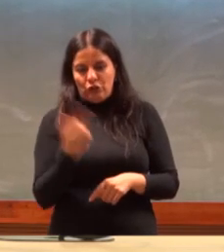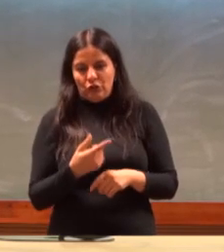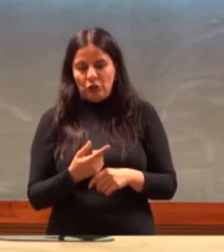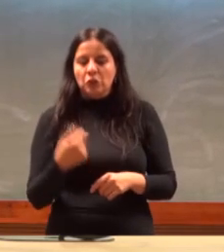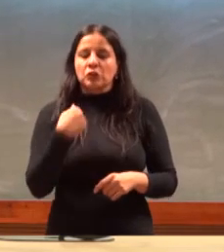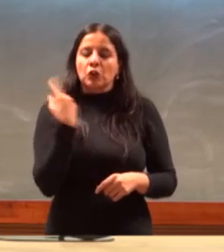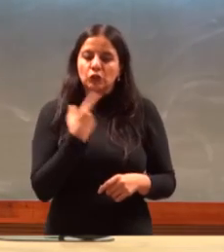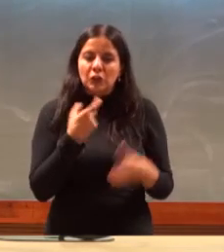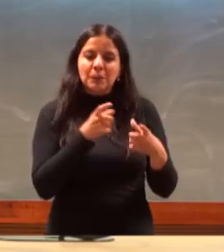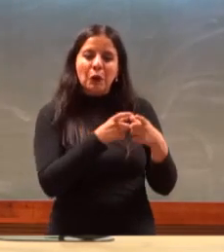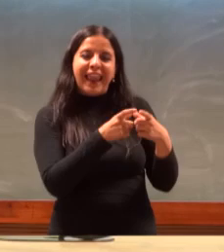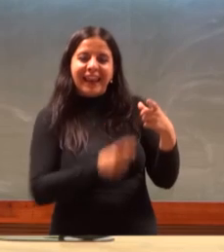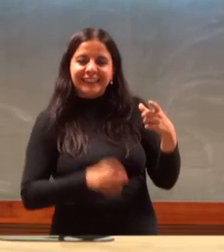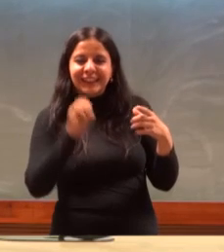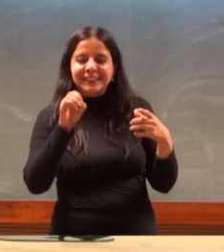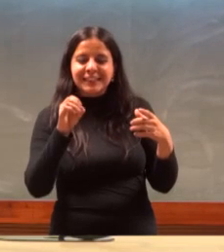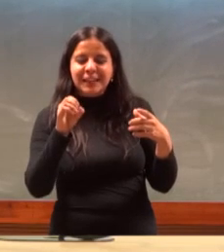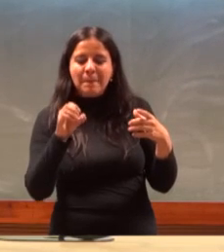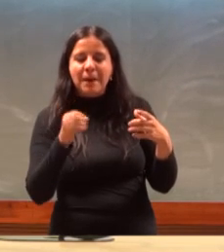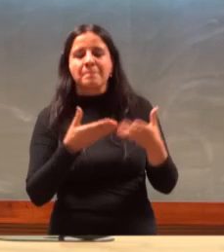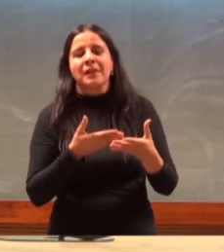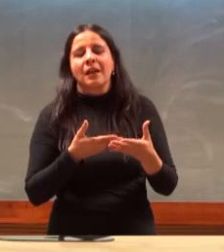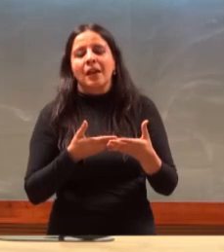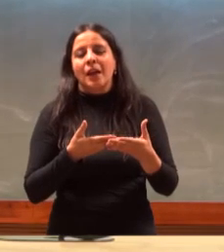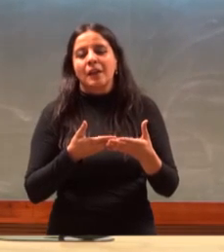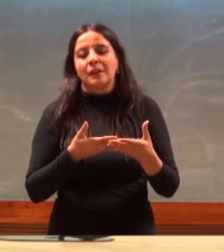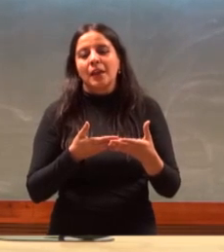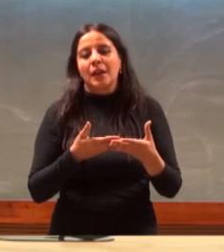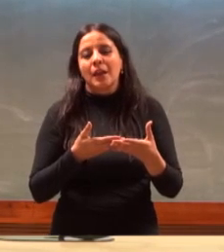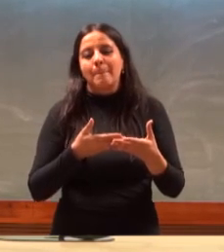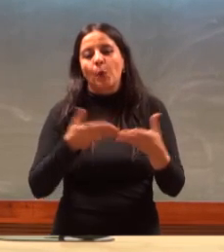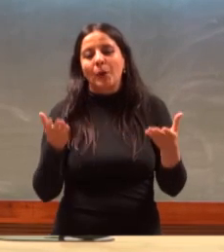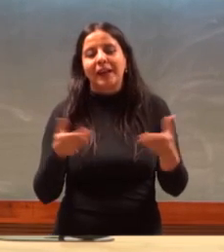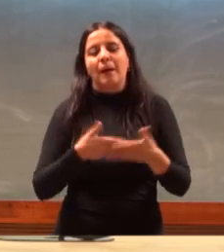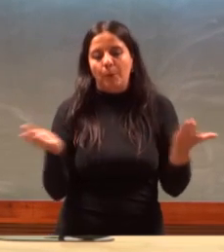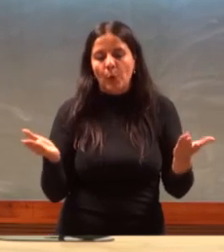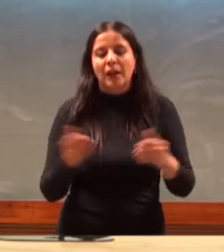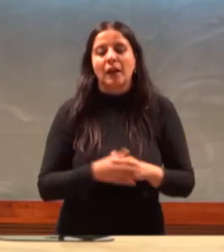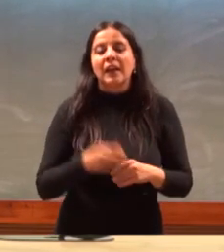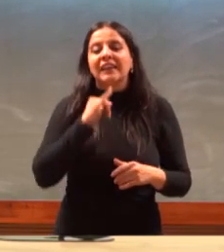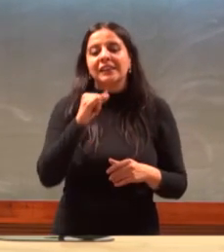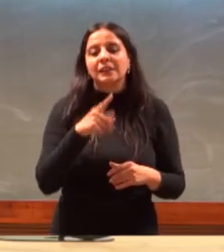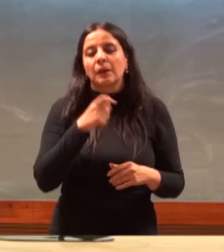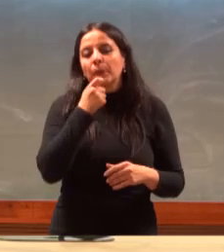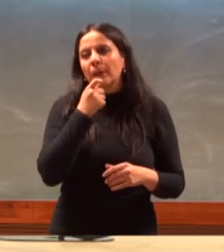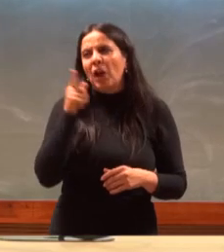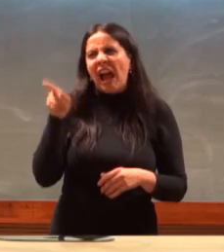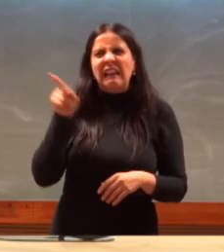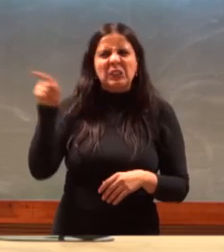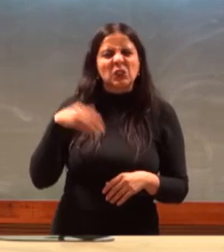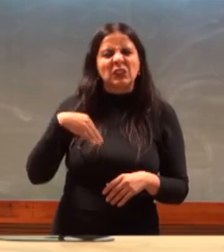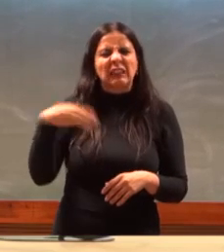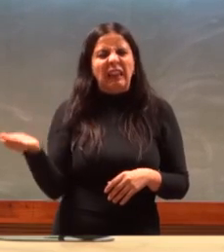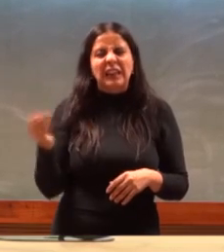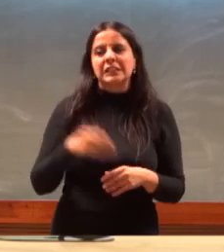lugar casi esperpéntico como diría Andrea no somos las listas de Yuri son de derecha l es un facho inclusive invocaron hasta mestre